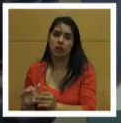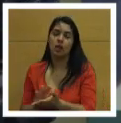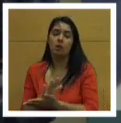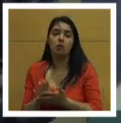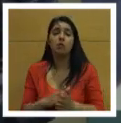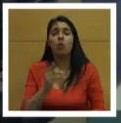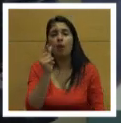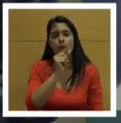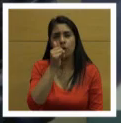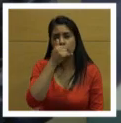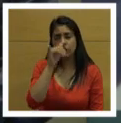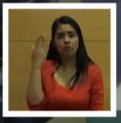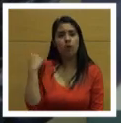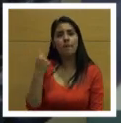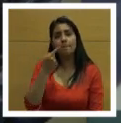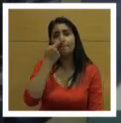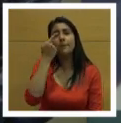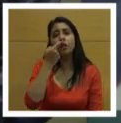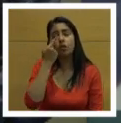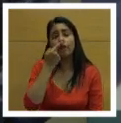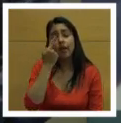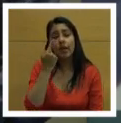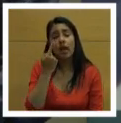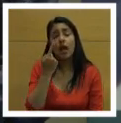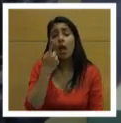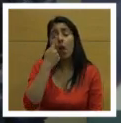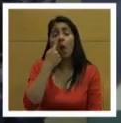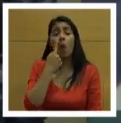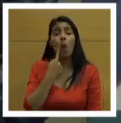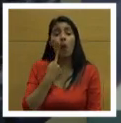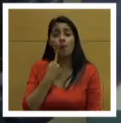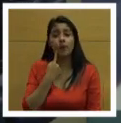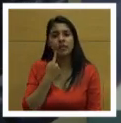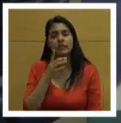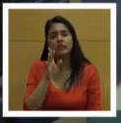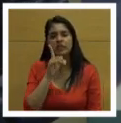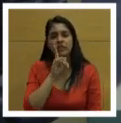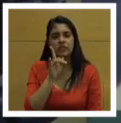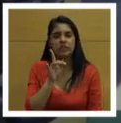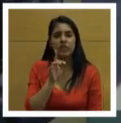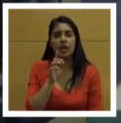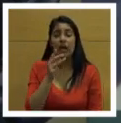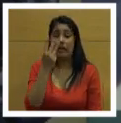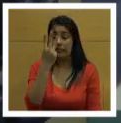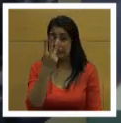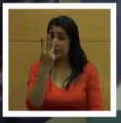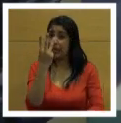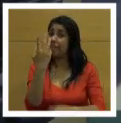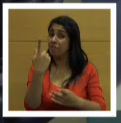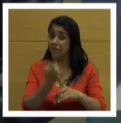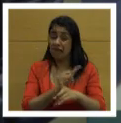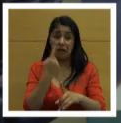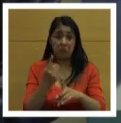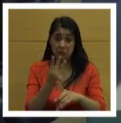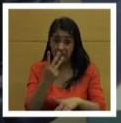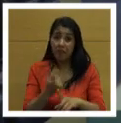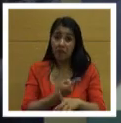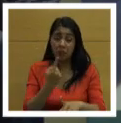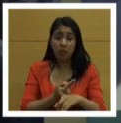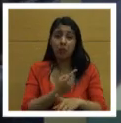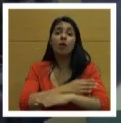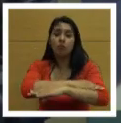poco en Puerto Varas, ¿cierto?, que un sujeto tenía como tres, digamos, desacatos, y en ese sentido se dio la